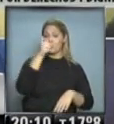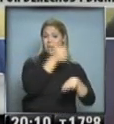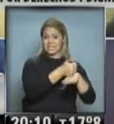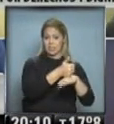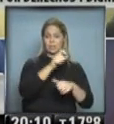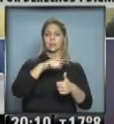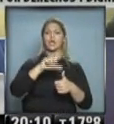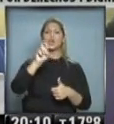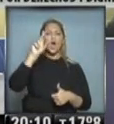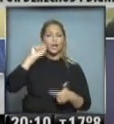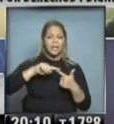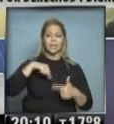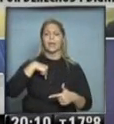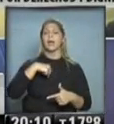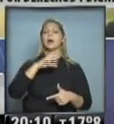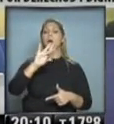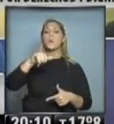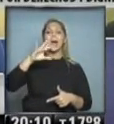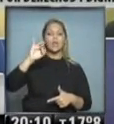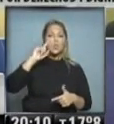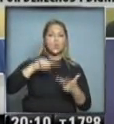Correa, Maduro, Cristina,